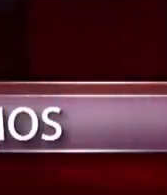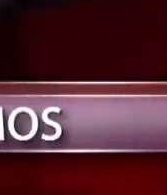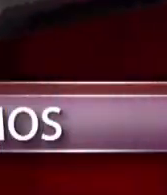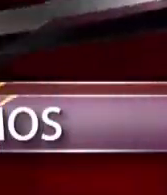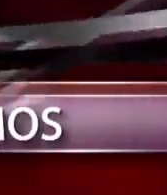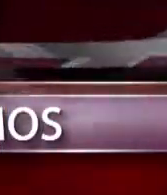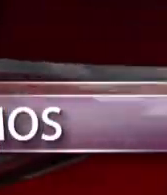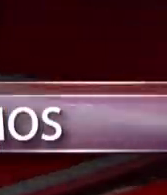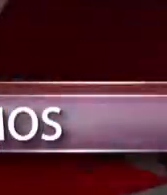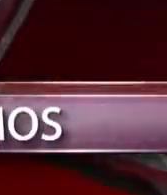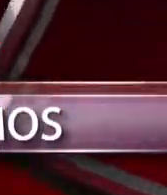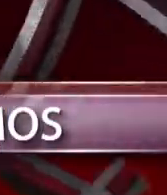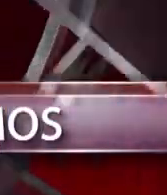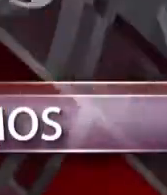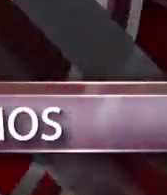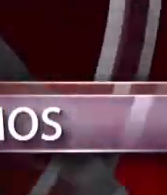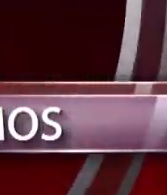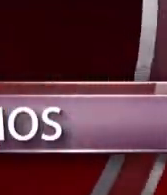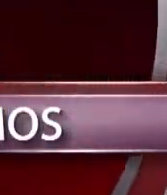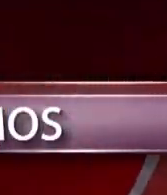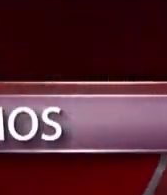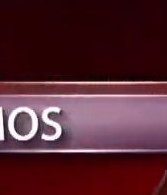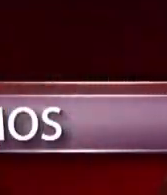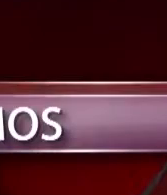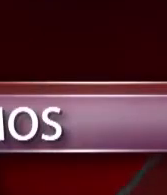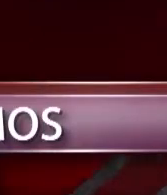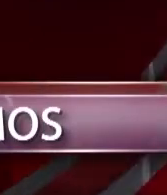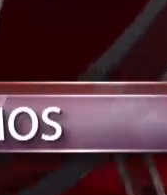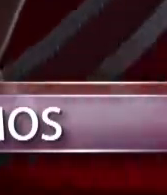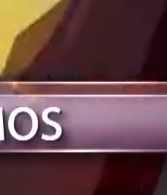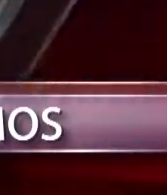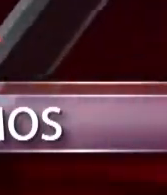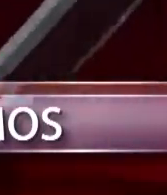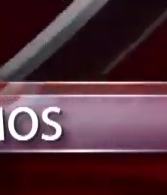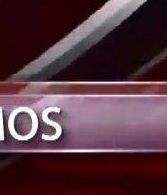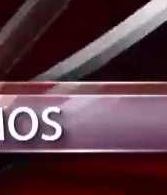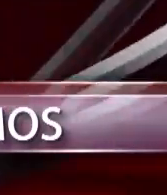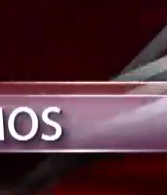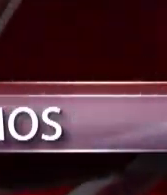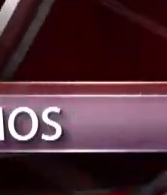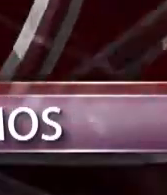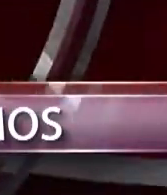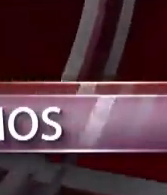Regresamos con TVL Noticias, emisión central, luego de la siguiente pausa promocional.